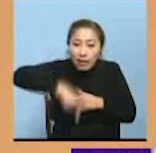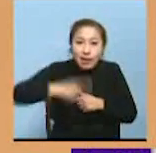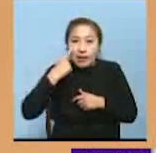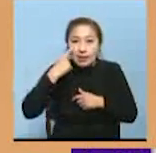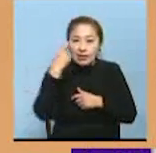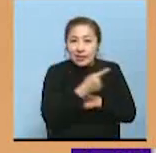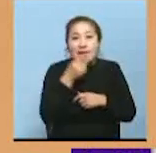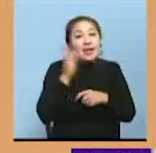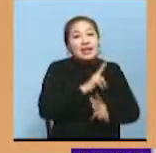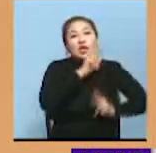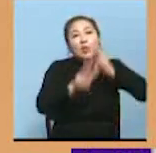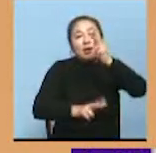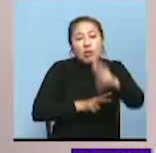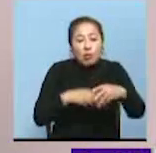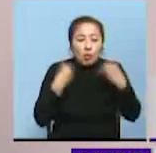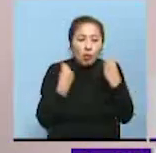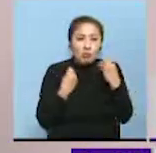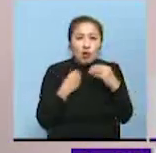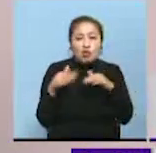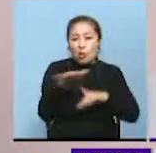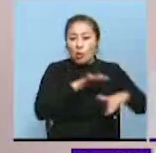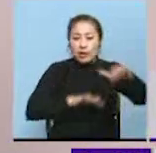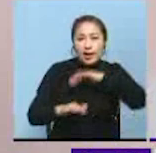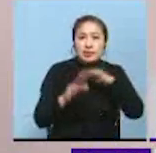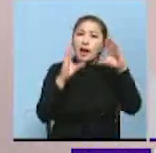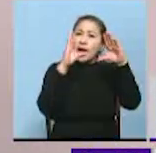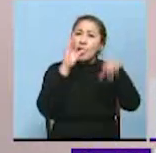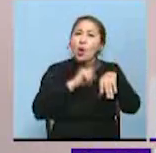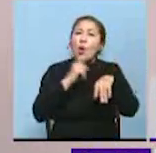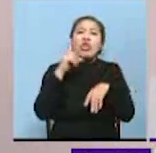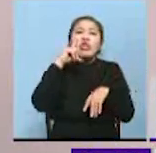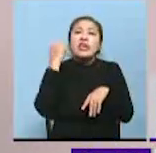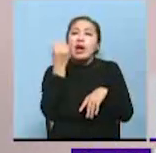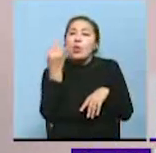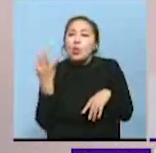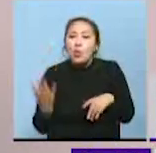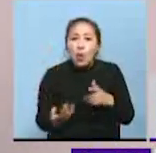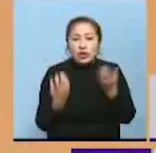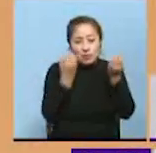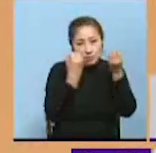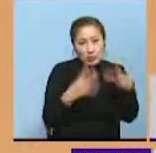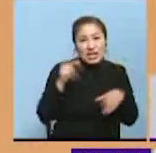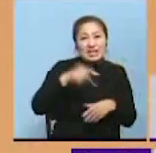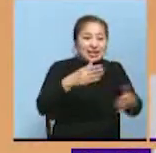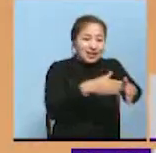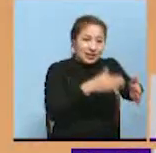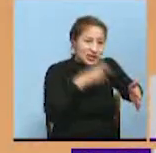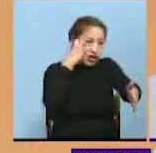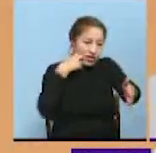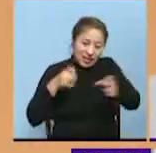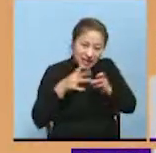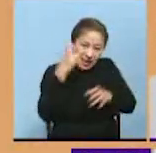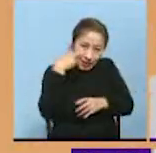va a anticipar cómo se van a desarrollar, cuántas noches, a partir de cuándo los hornitos en la vieja estación. Así